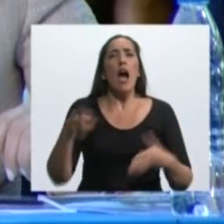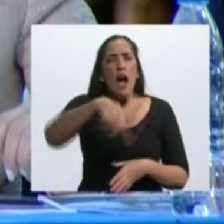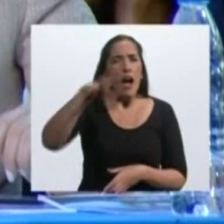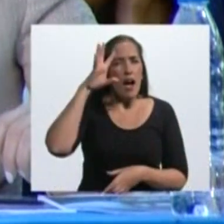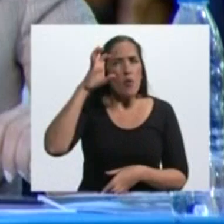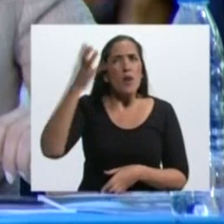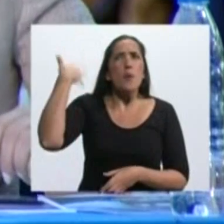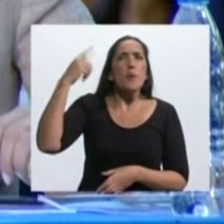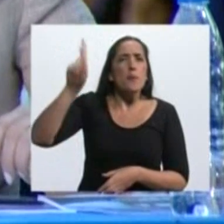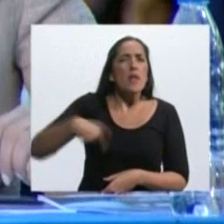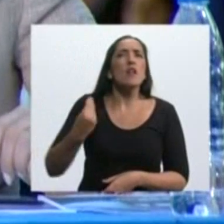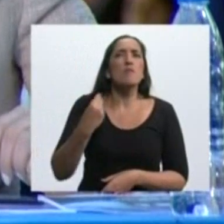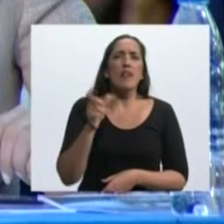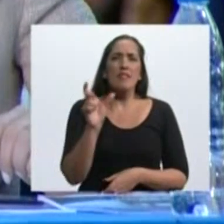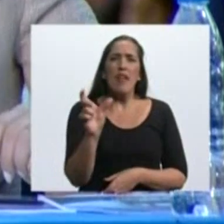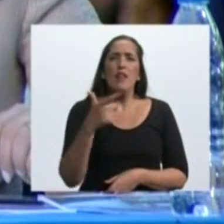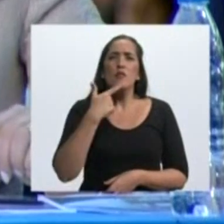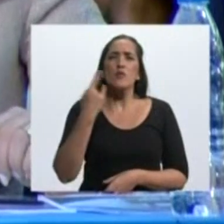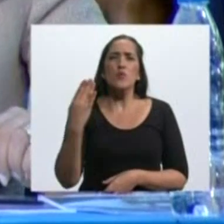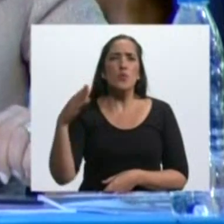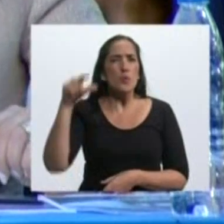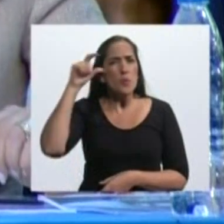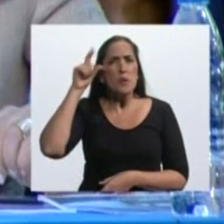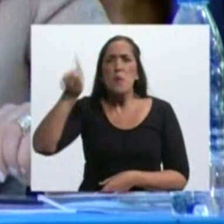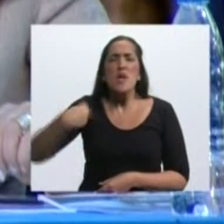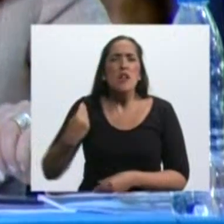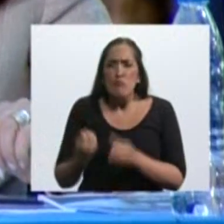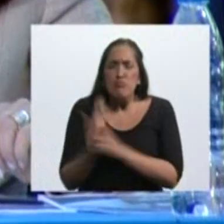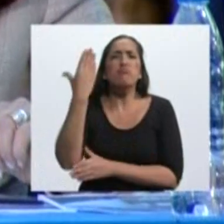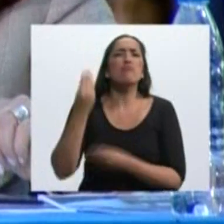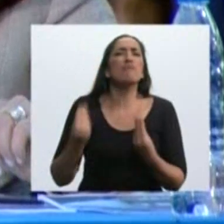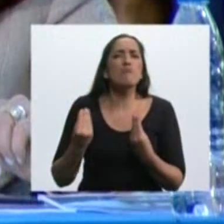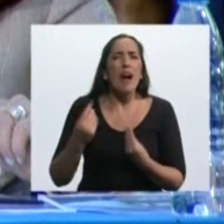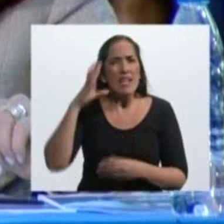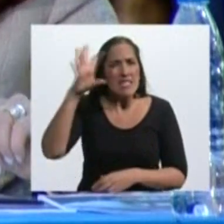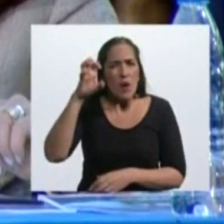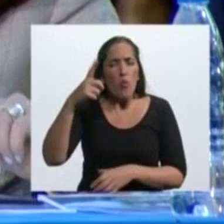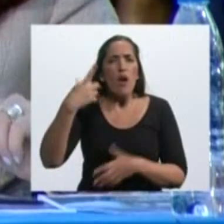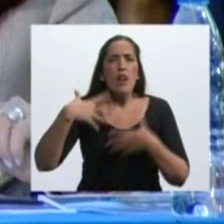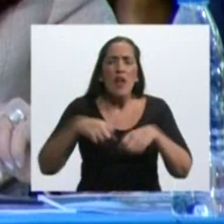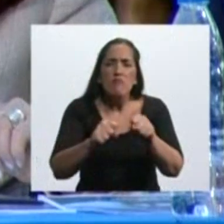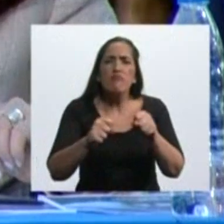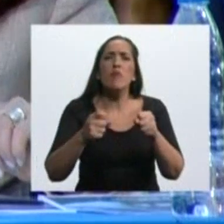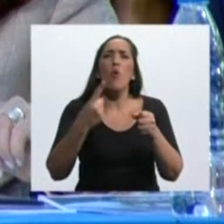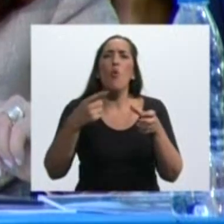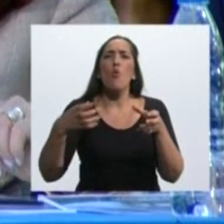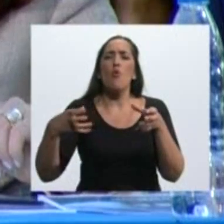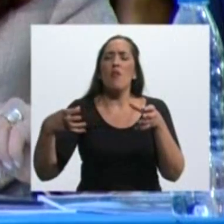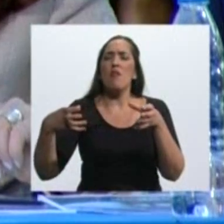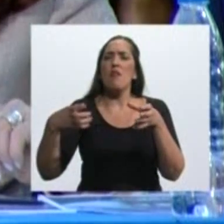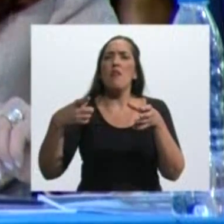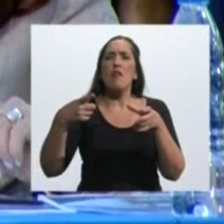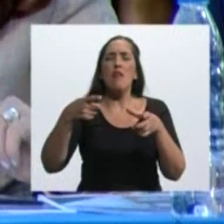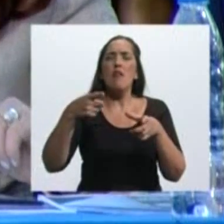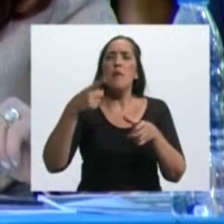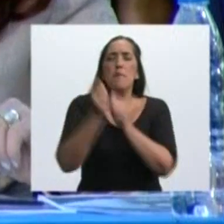SUBE. El origen de la tarjeta SUBE fue, ¿se acuerdan cuando se descubrió una banda que tenía inmensos tachos